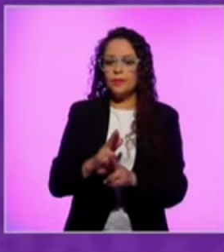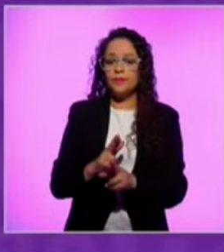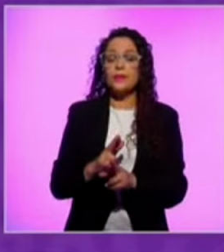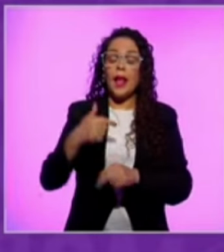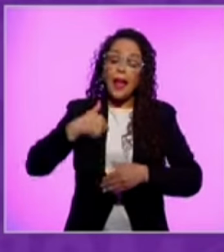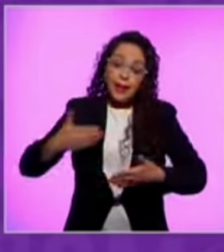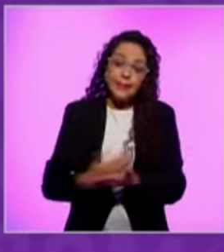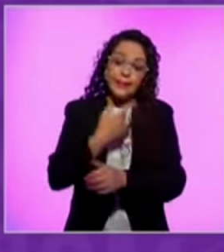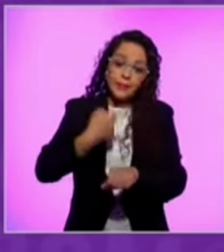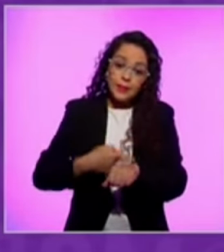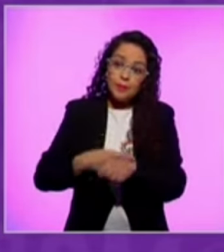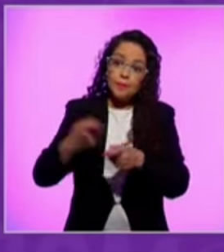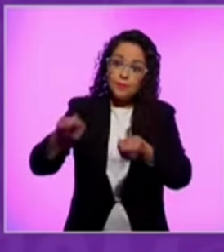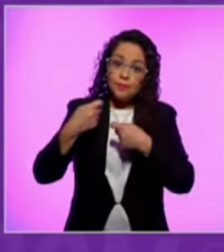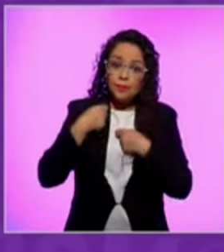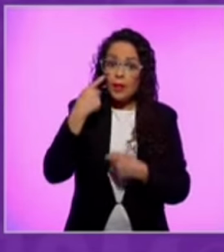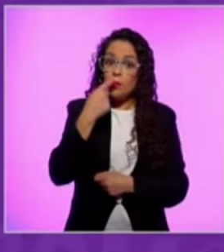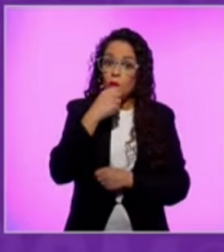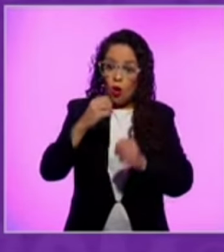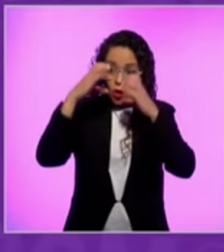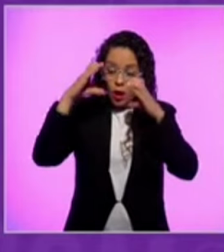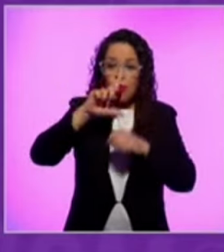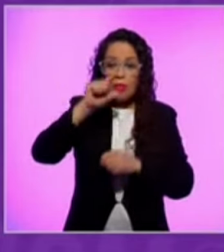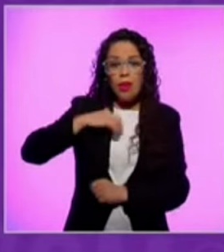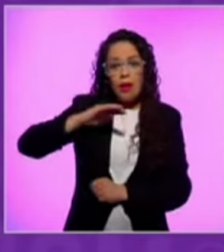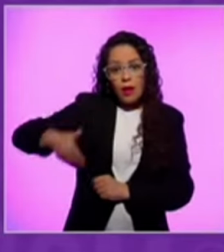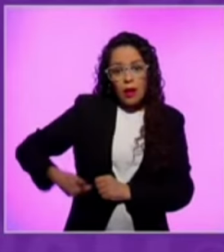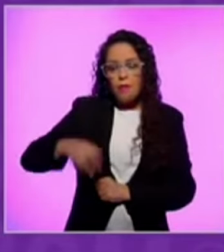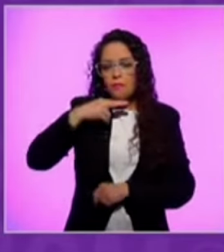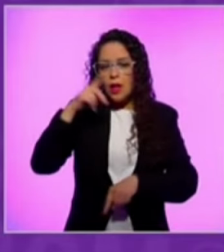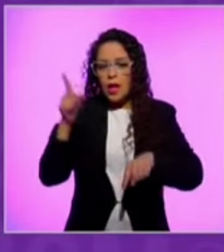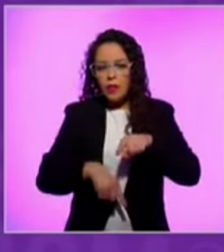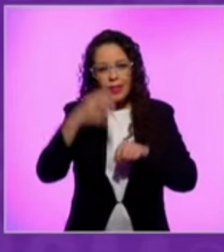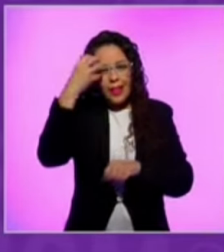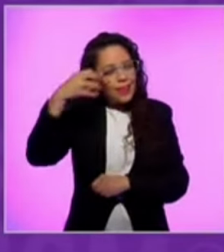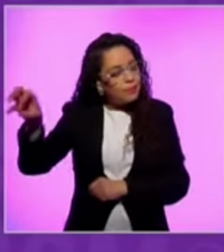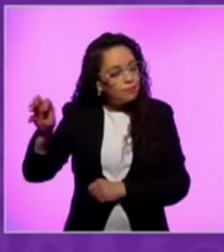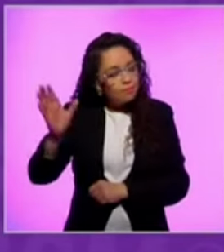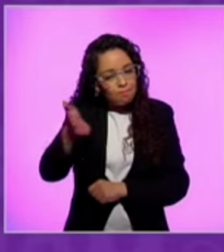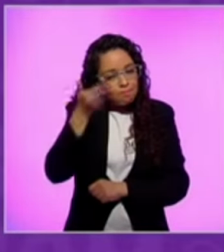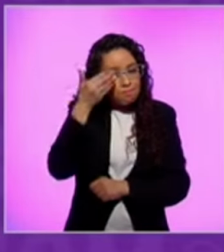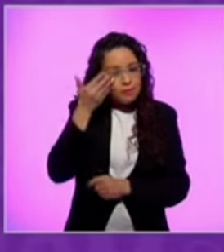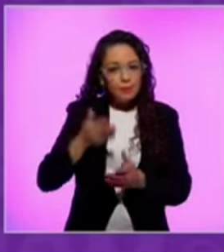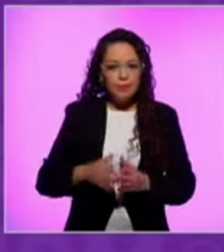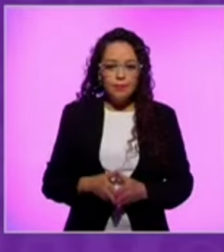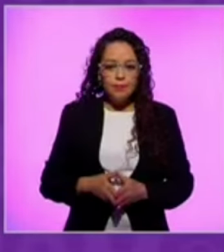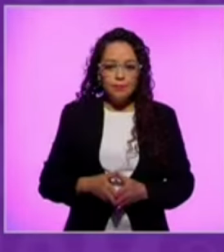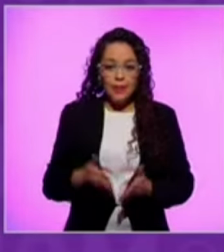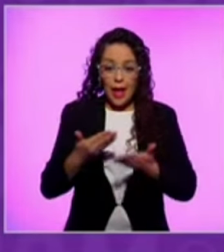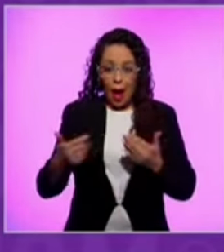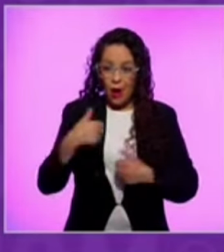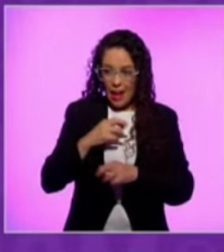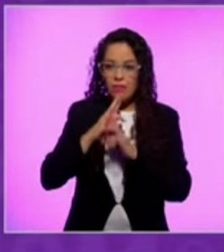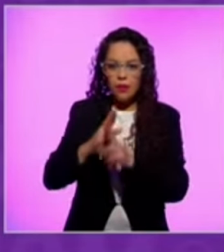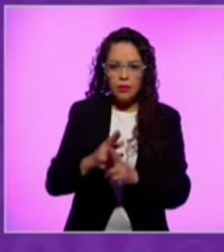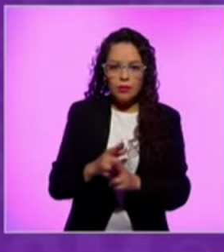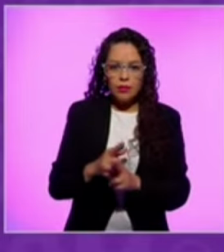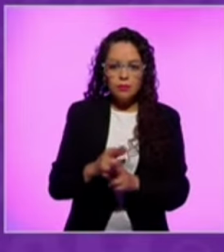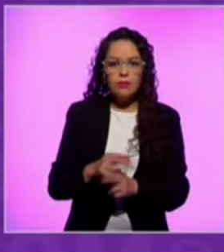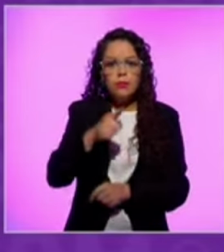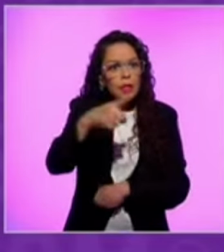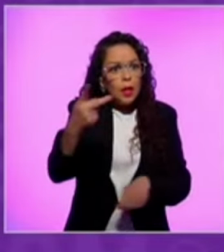que me dio ojos grandotes y luego tuve un accidente y por eso tuvieron que quitarme el ojo derecho. ¿Esto qué respondo ahora? Virgen Santa, ¿pero qué te